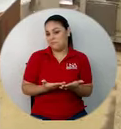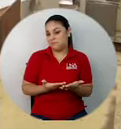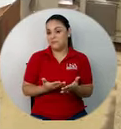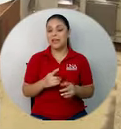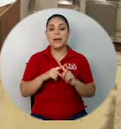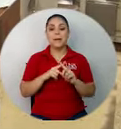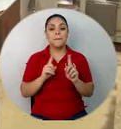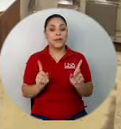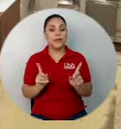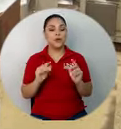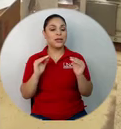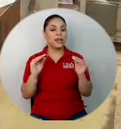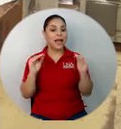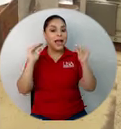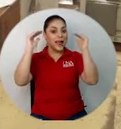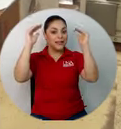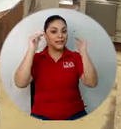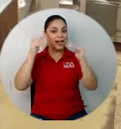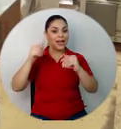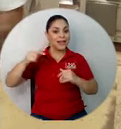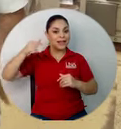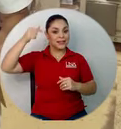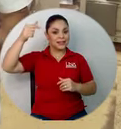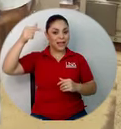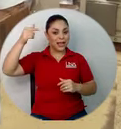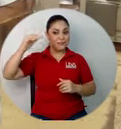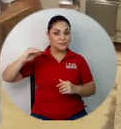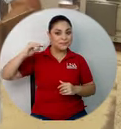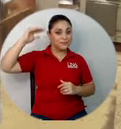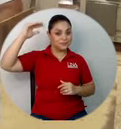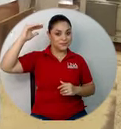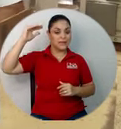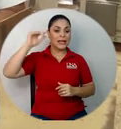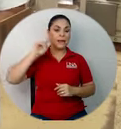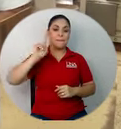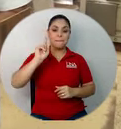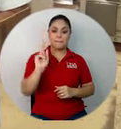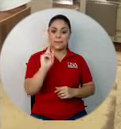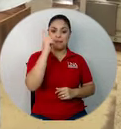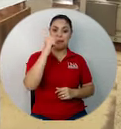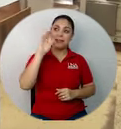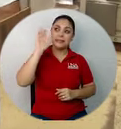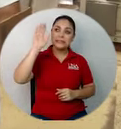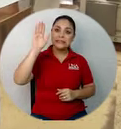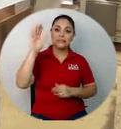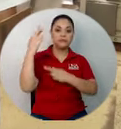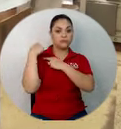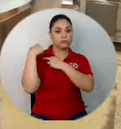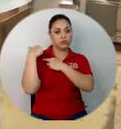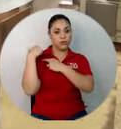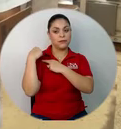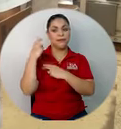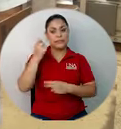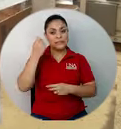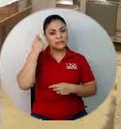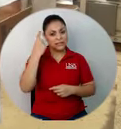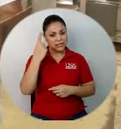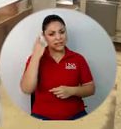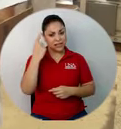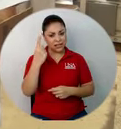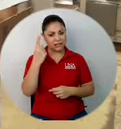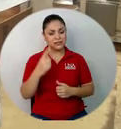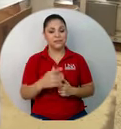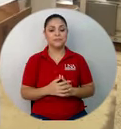pero es la alta gerencia el primer llamado en entender qué